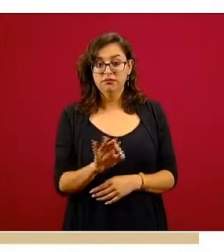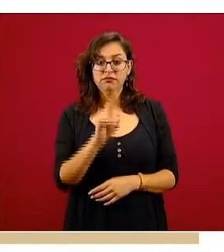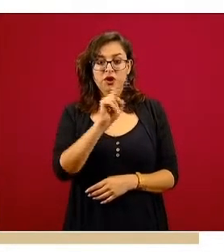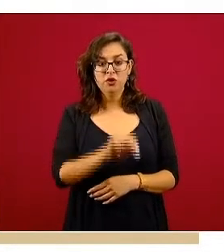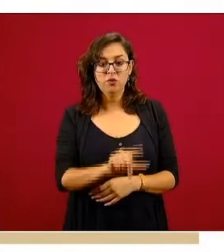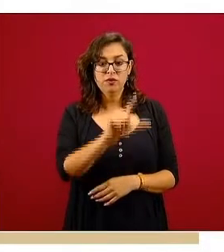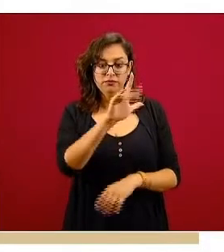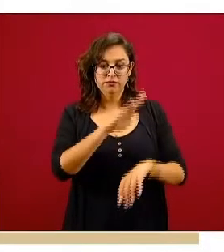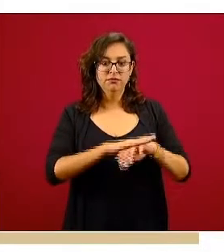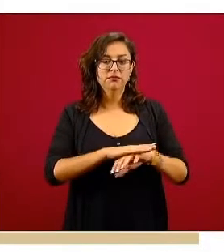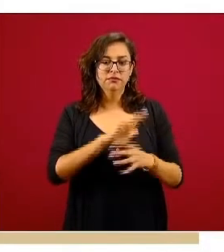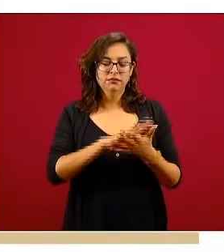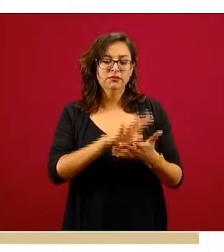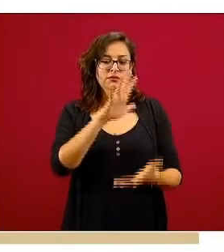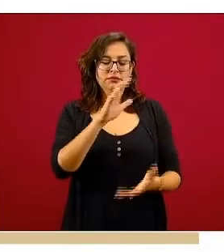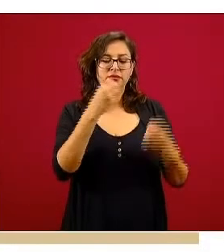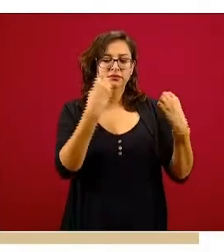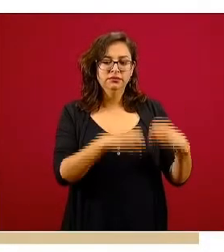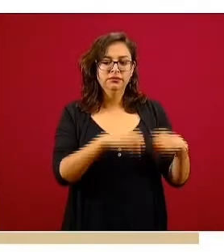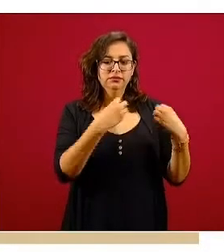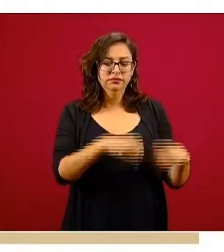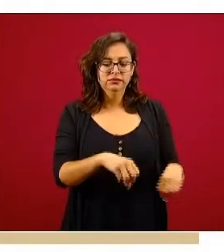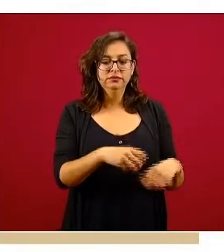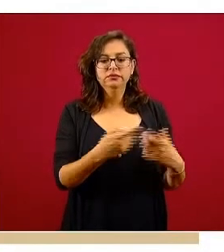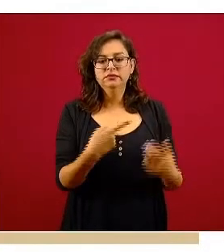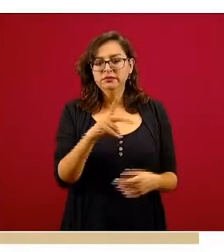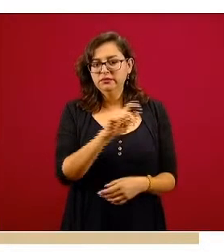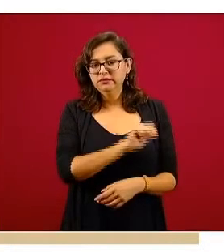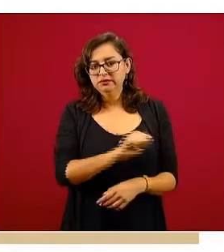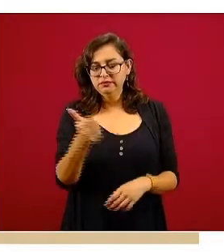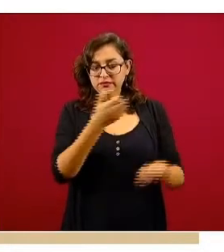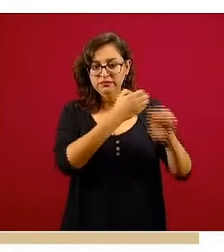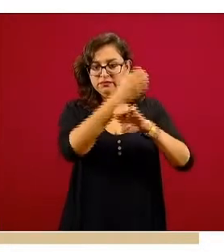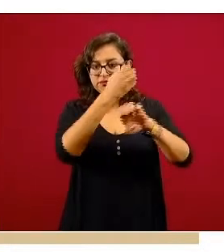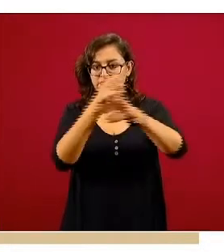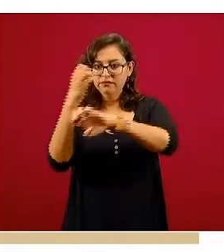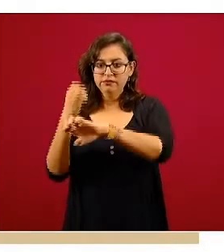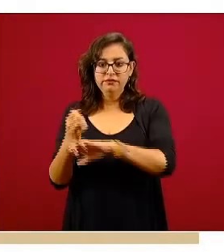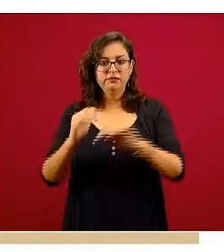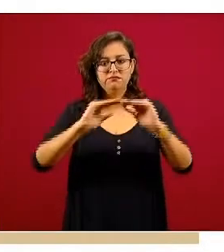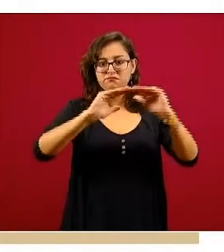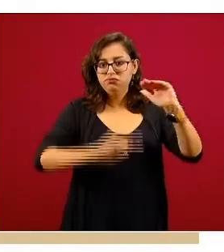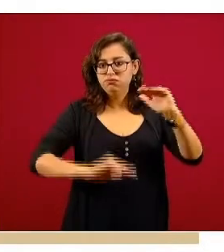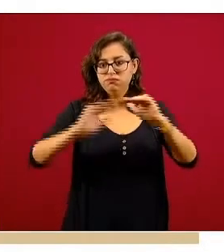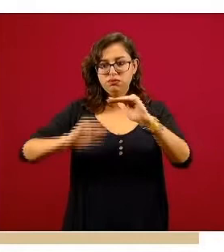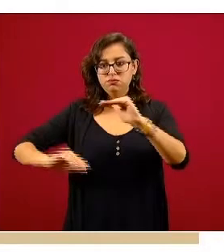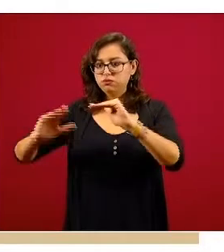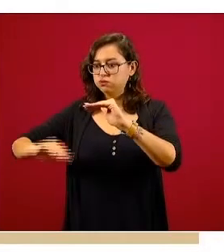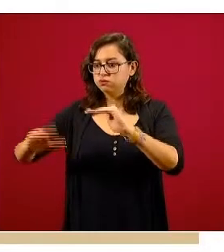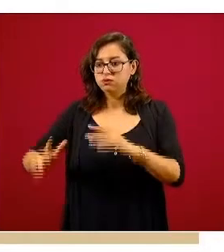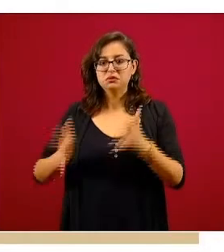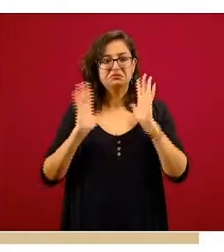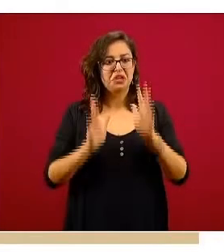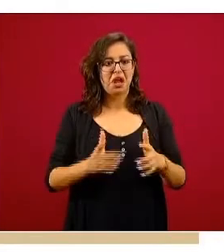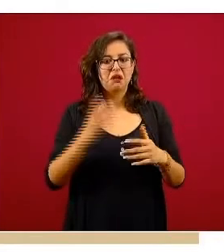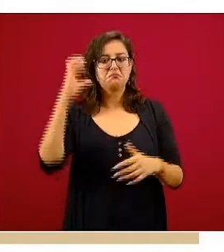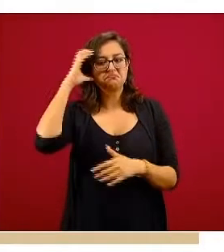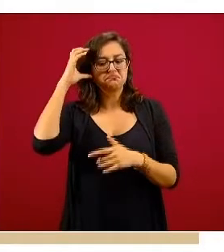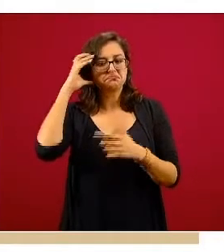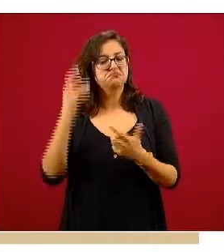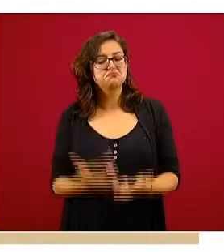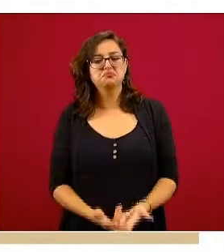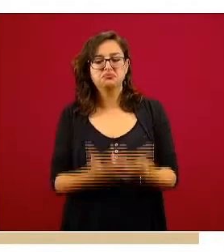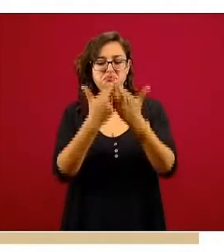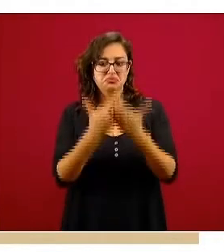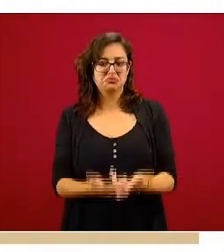ocupación tiene, y de ahí en adelante todas las entidades federativas con una buena disponibilidad en este tipo de